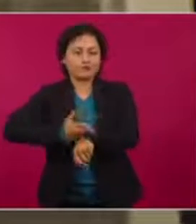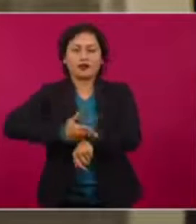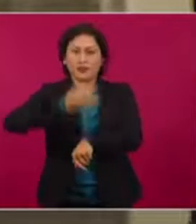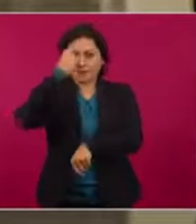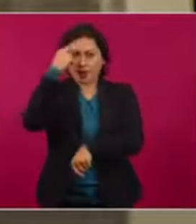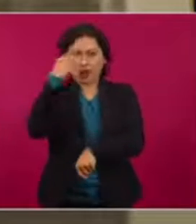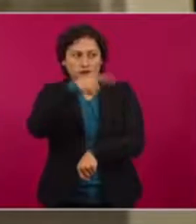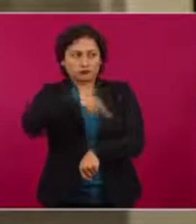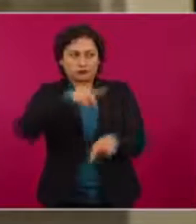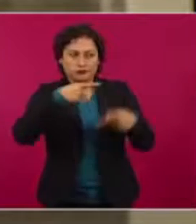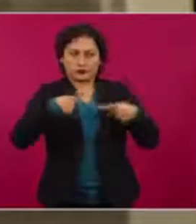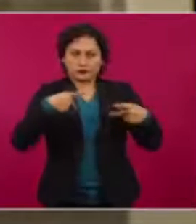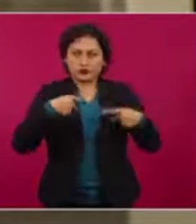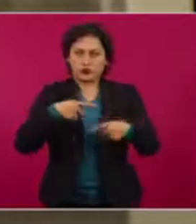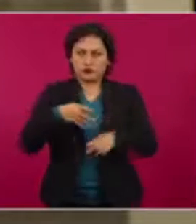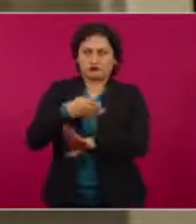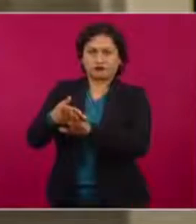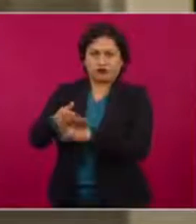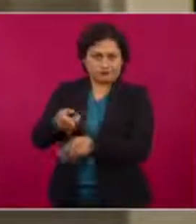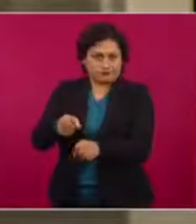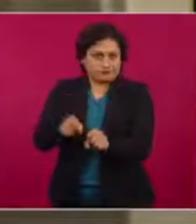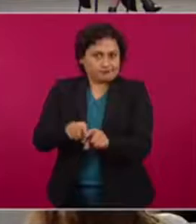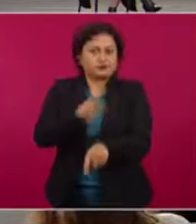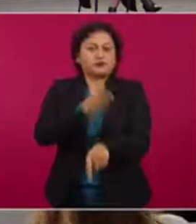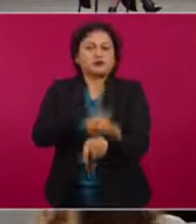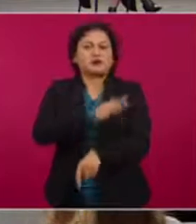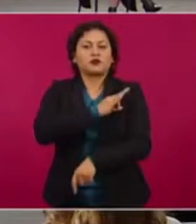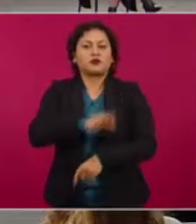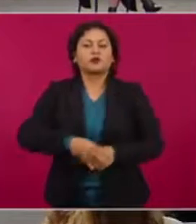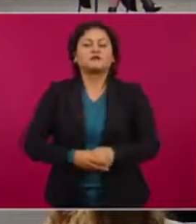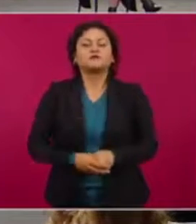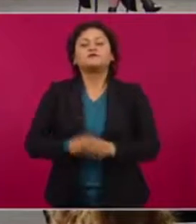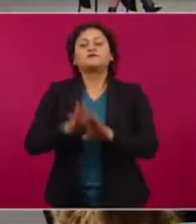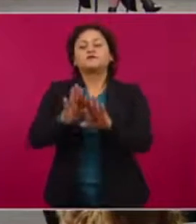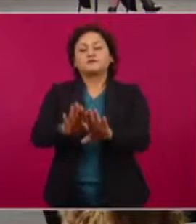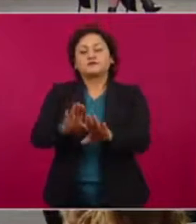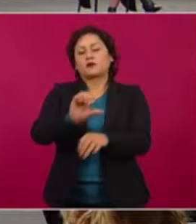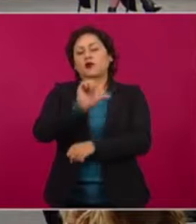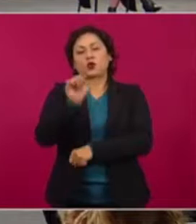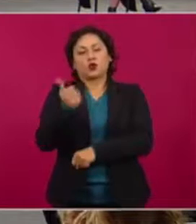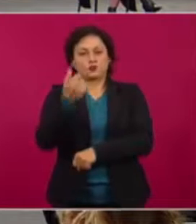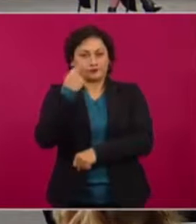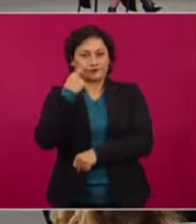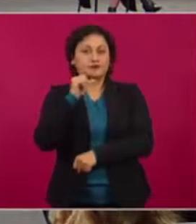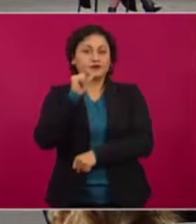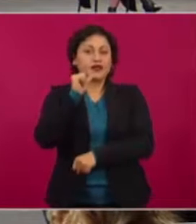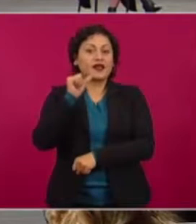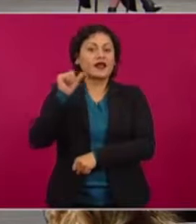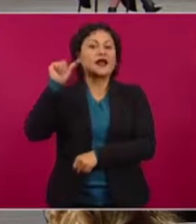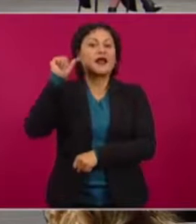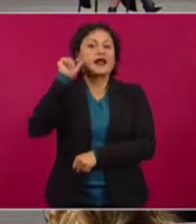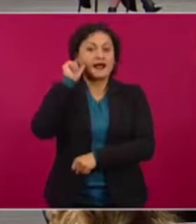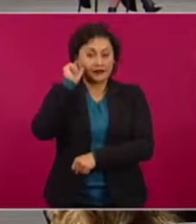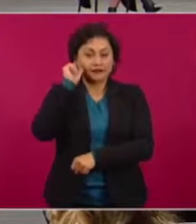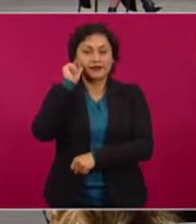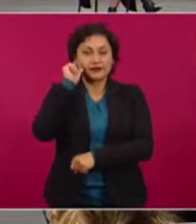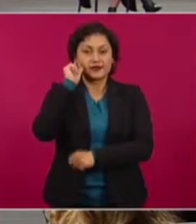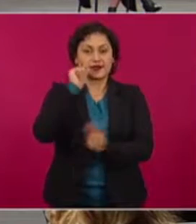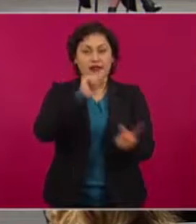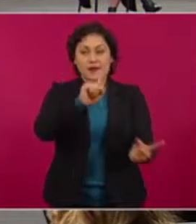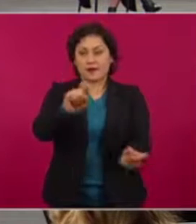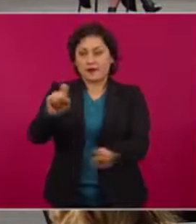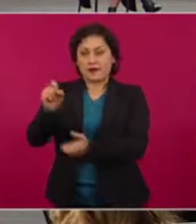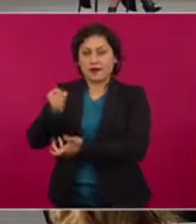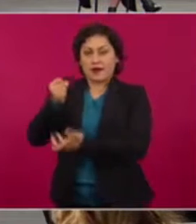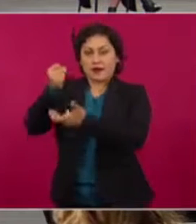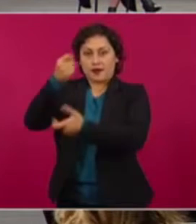agreden. Y lo que decía ayer del presupuesto oficial, que un porcentaje del presupuesto de publicidad